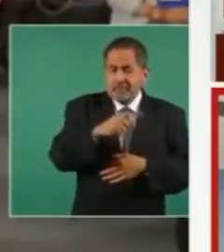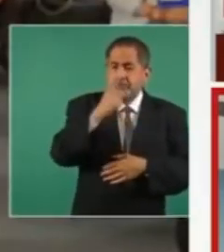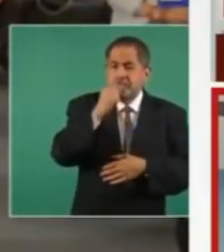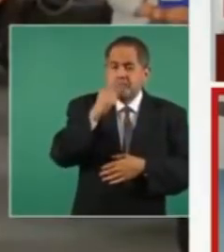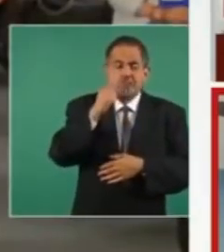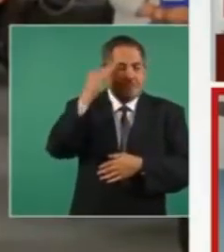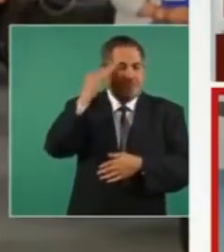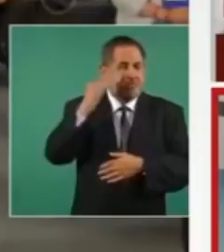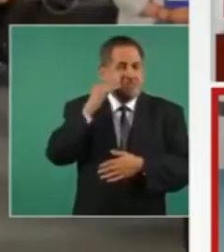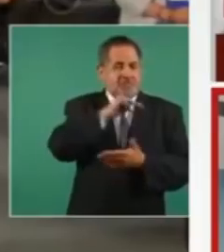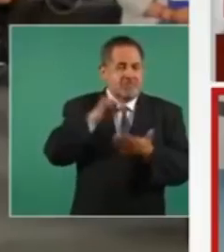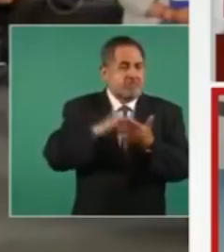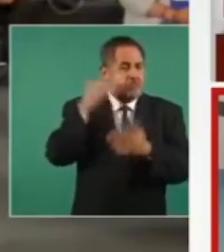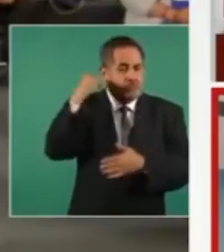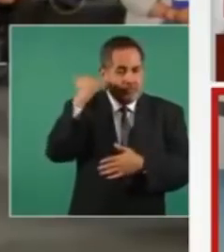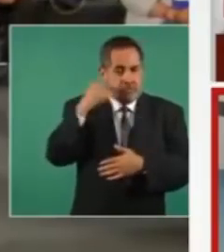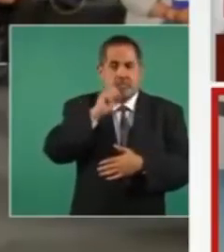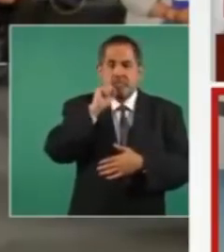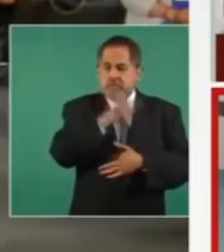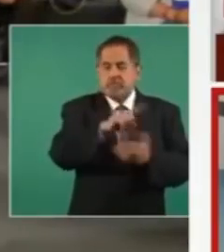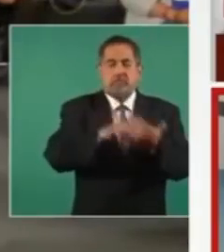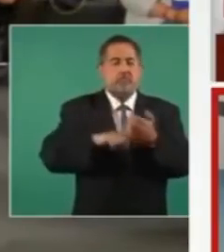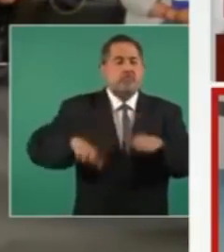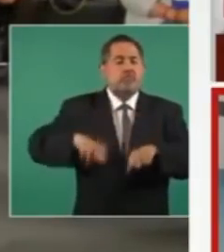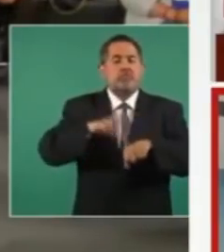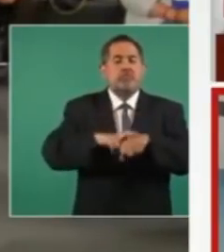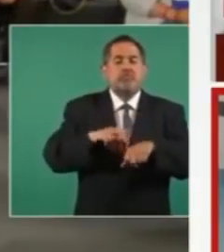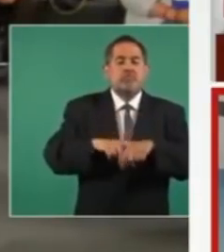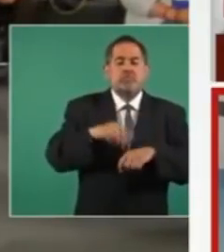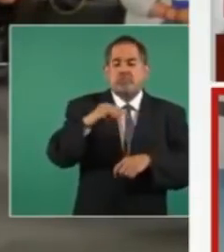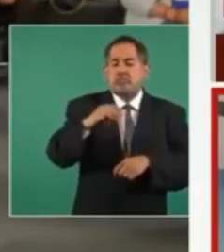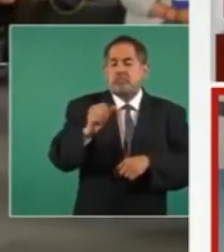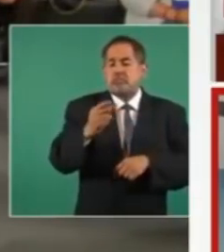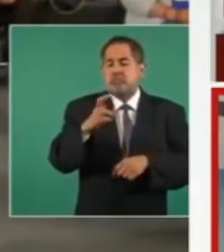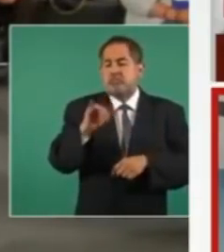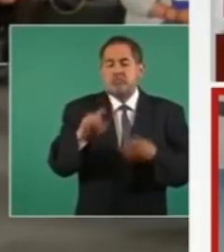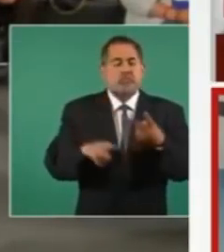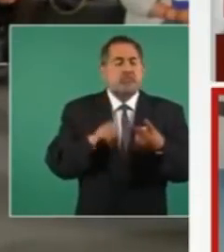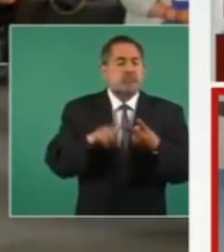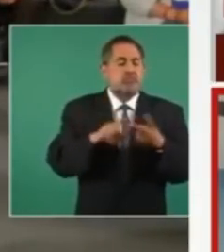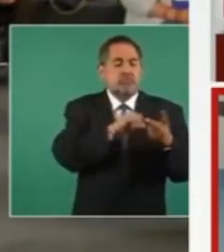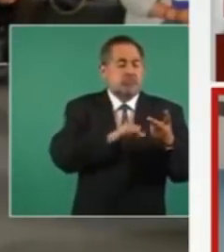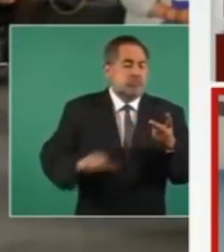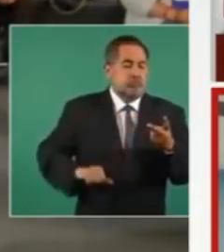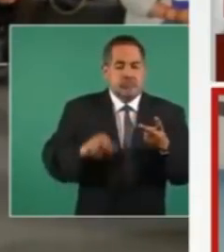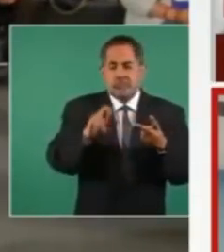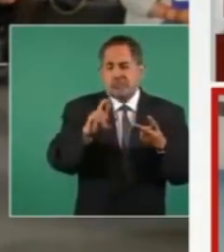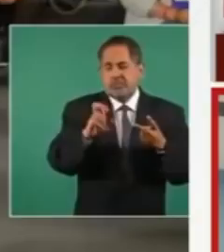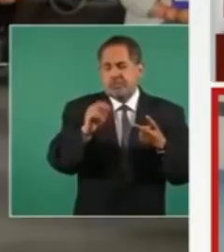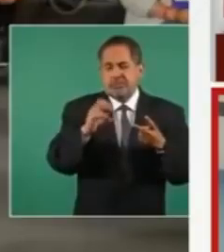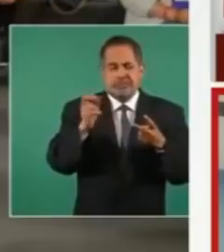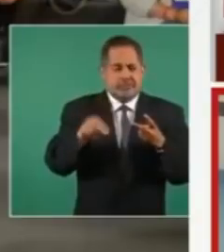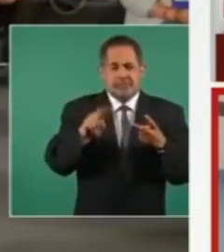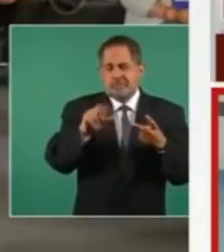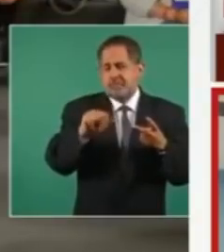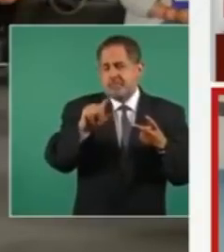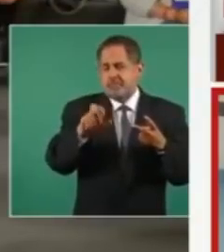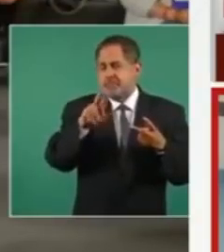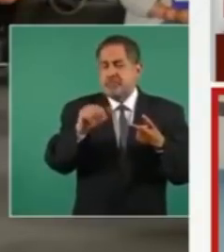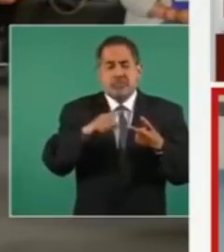Yucatán, donde pues el gobernador Mauricio Vila y el alcalde Renán Barrera, bueno, pues han expresado,